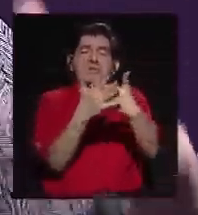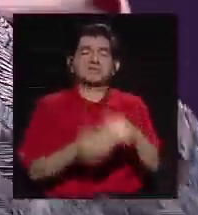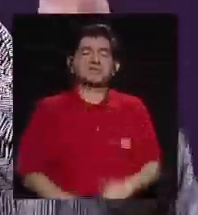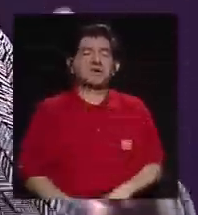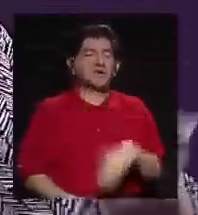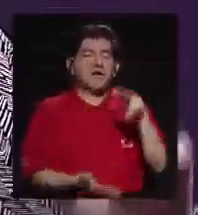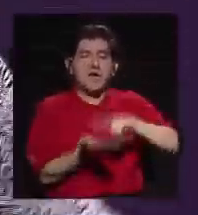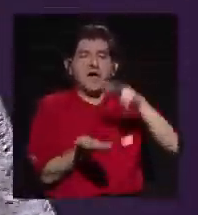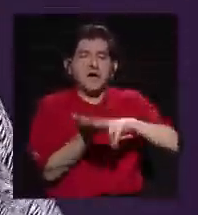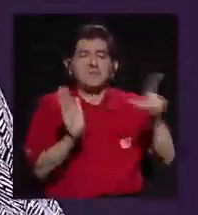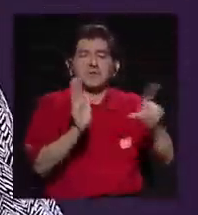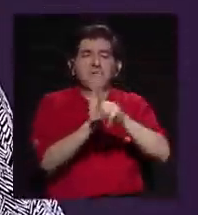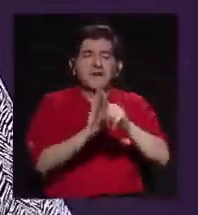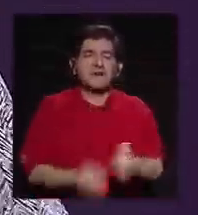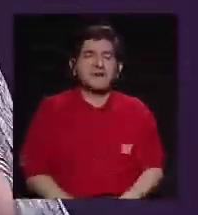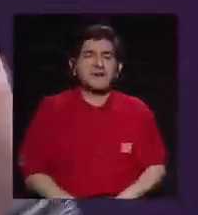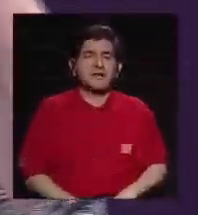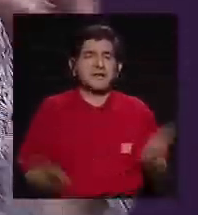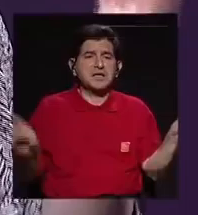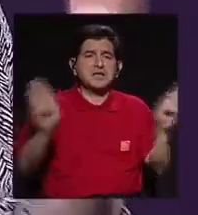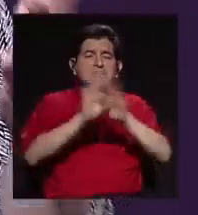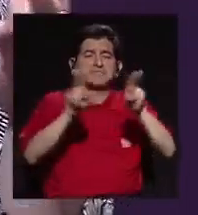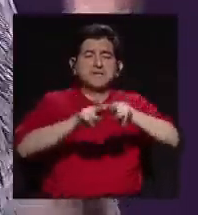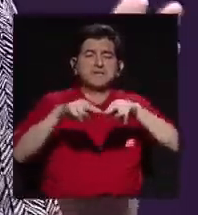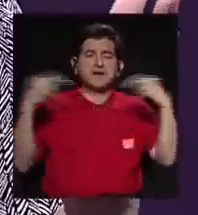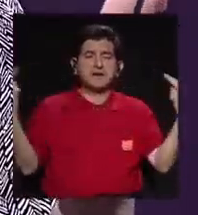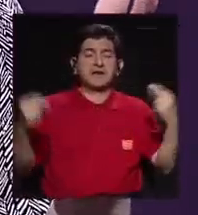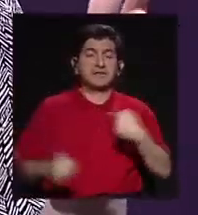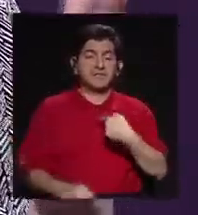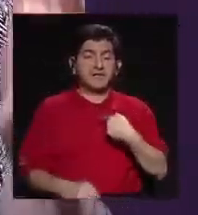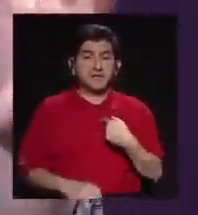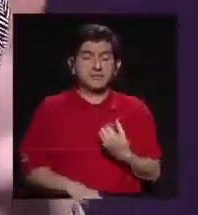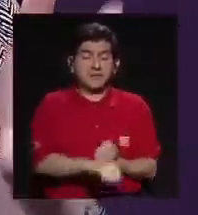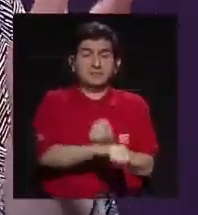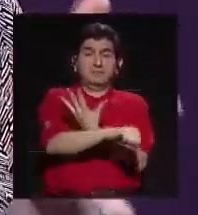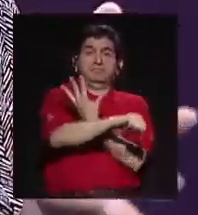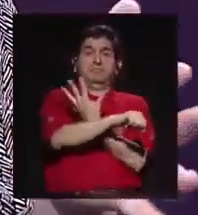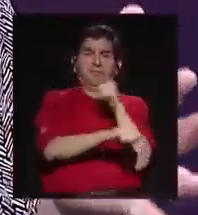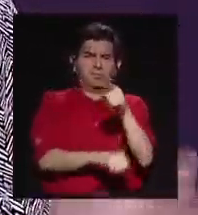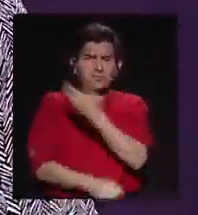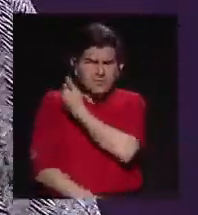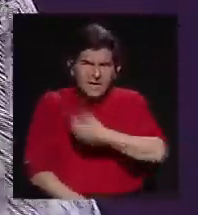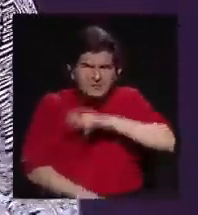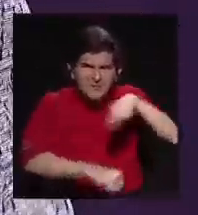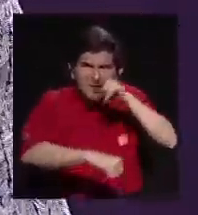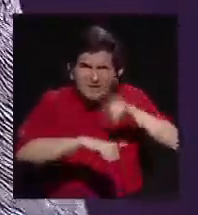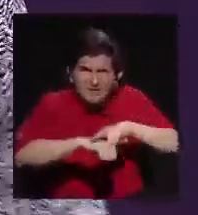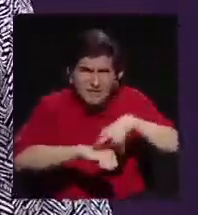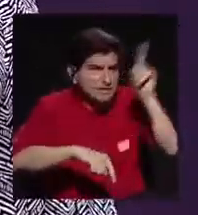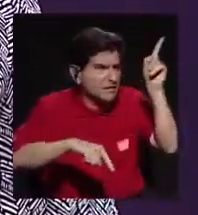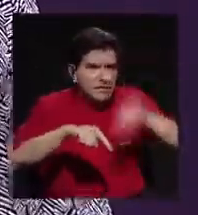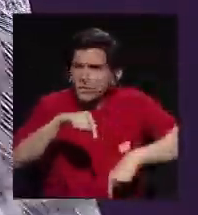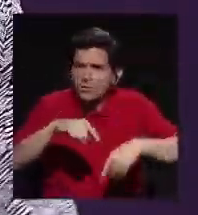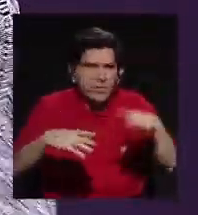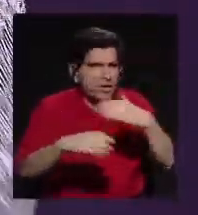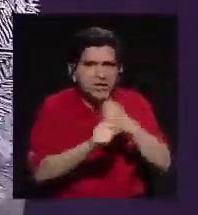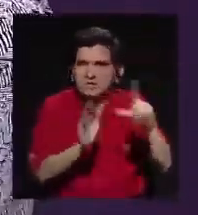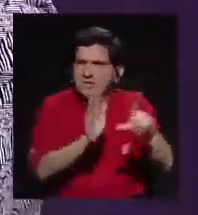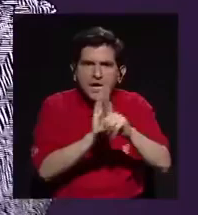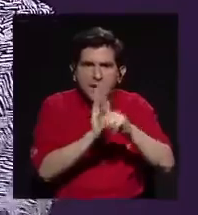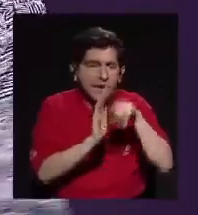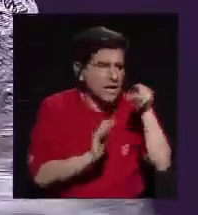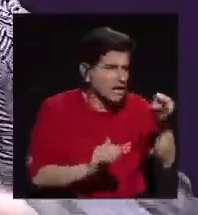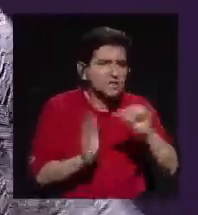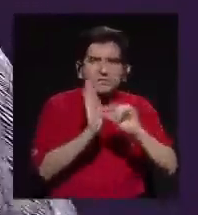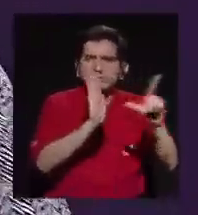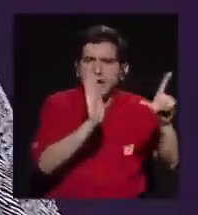aprobar leyes y que iba a cerrar la nación. Y a mí eso me paraliza, porque si usted es presidente de la República, no puede hacer leyes, eso le